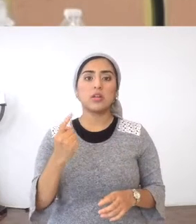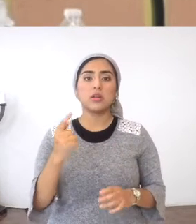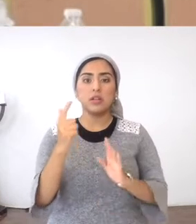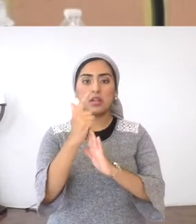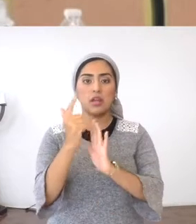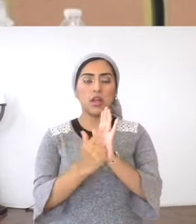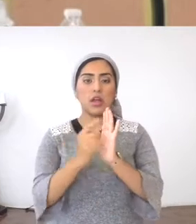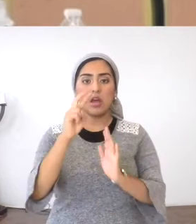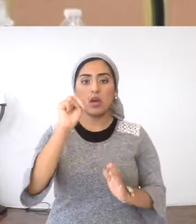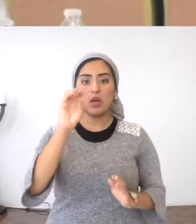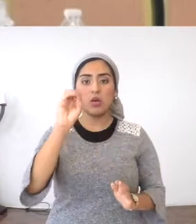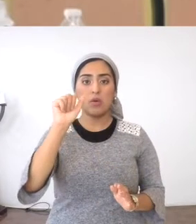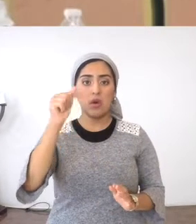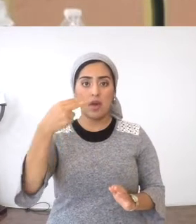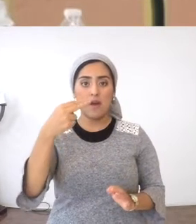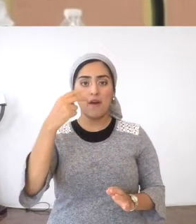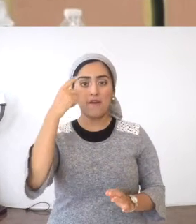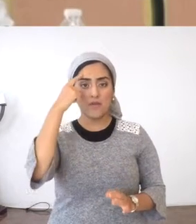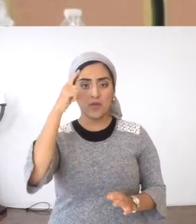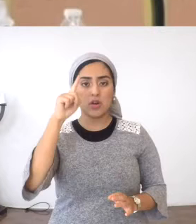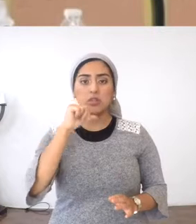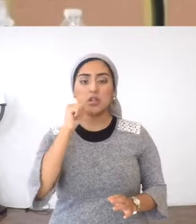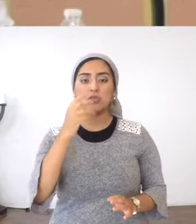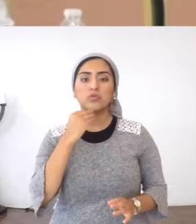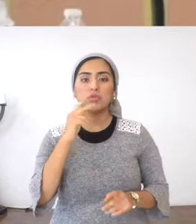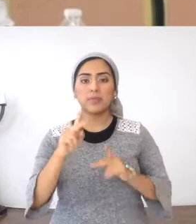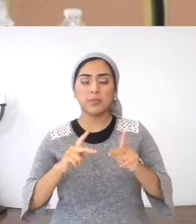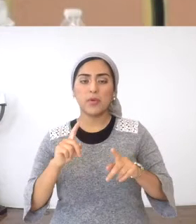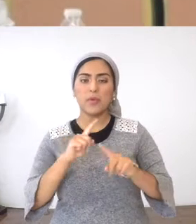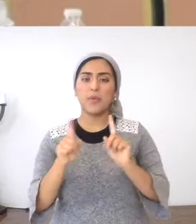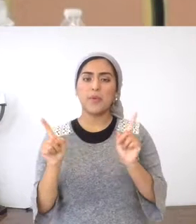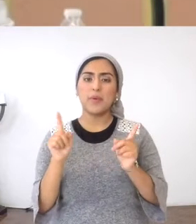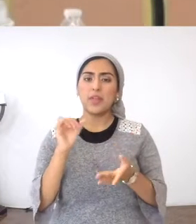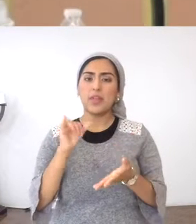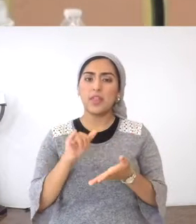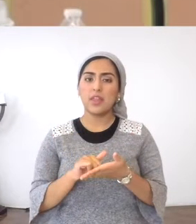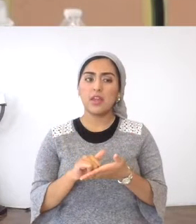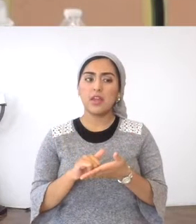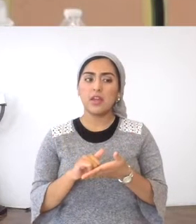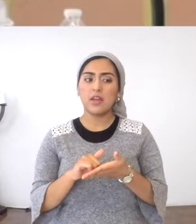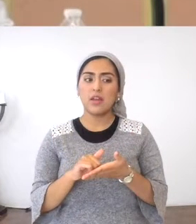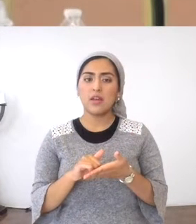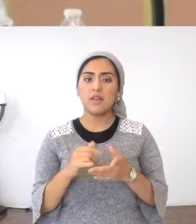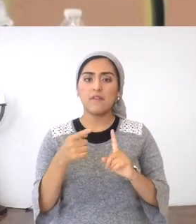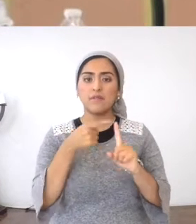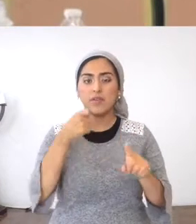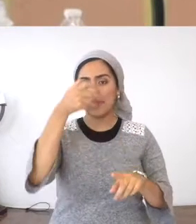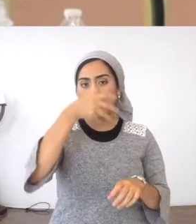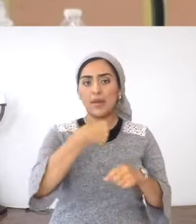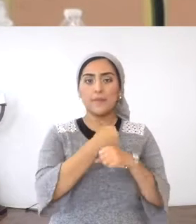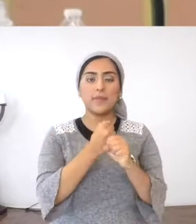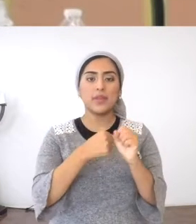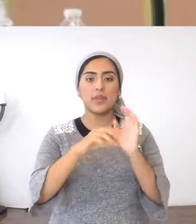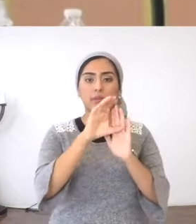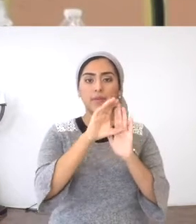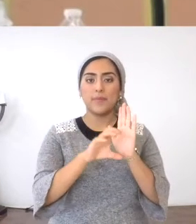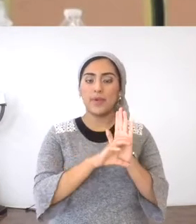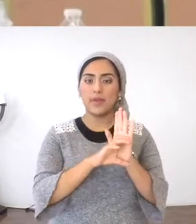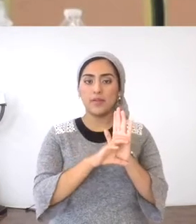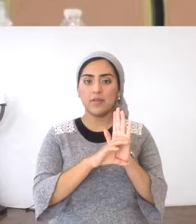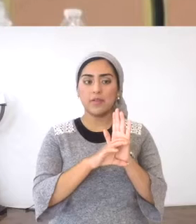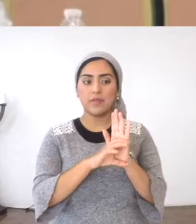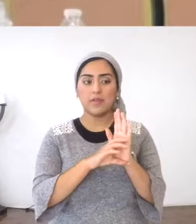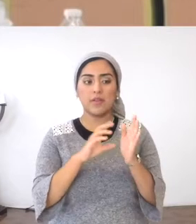corresponden Las leyes De Noé Pero eso Es más De los Takanot O sea Más de los